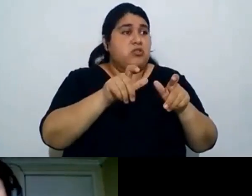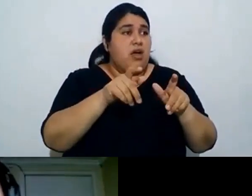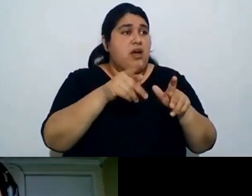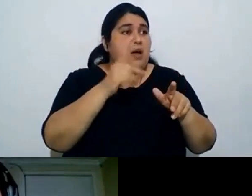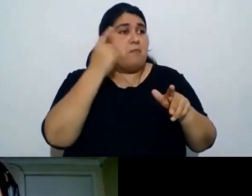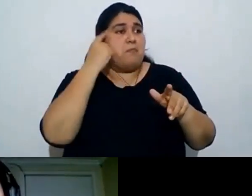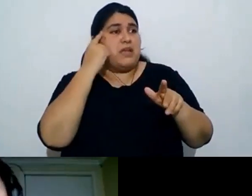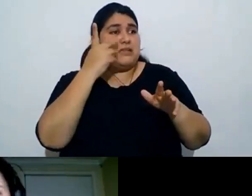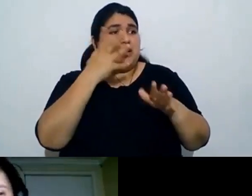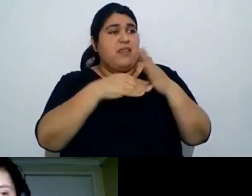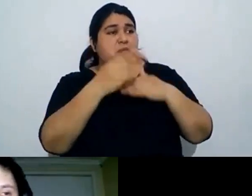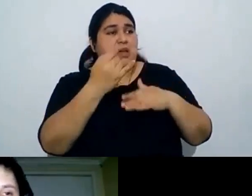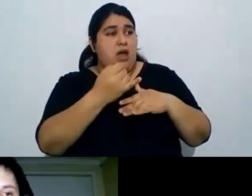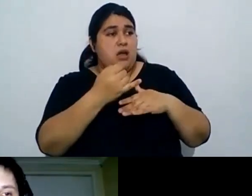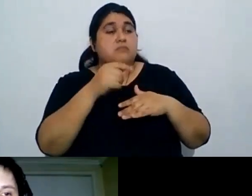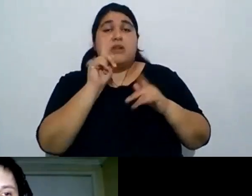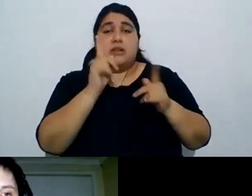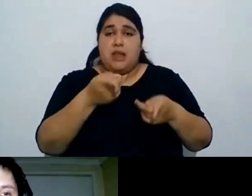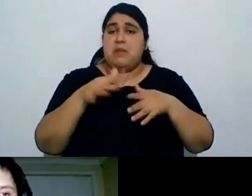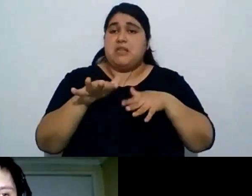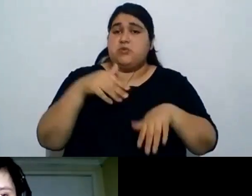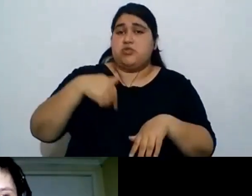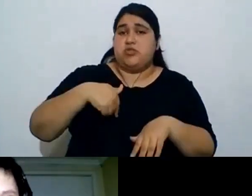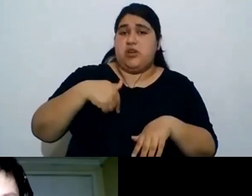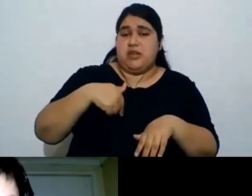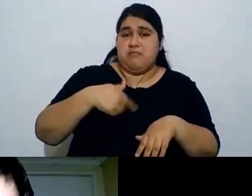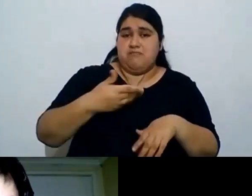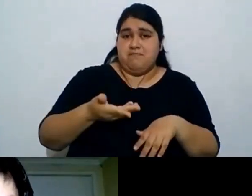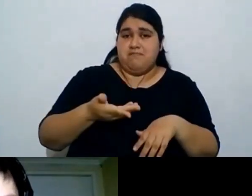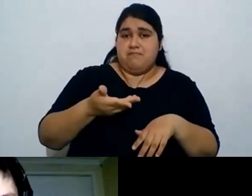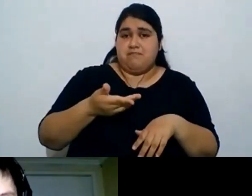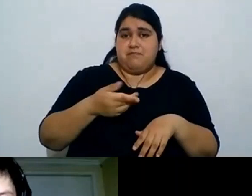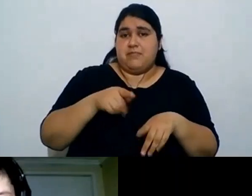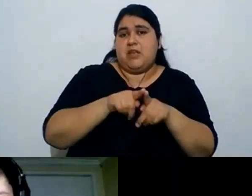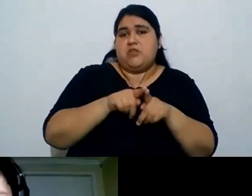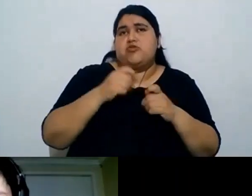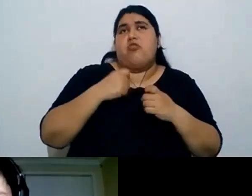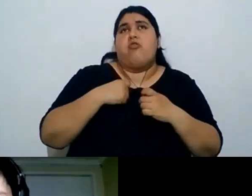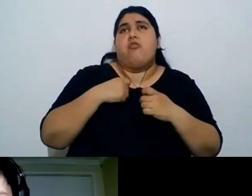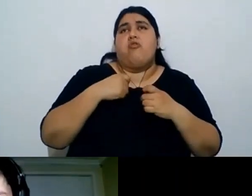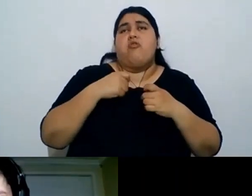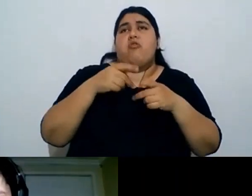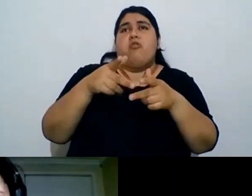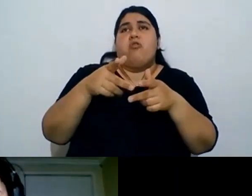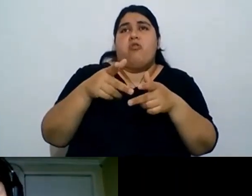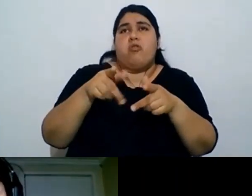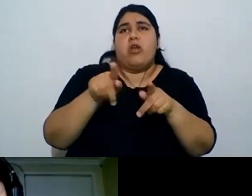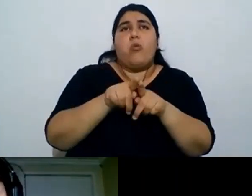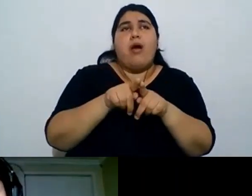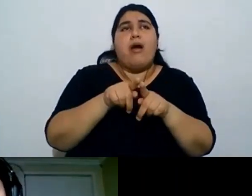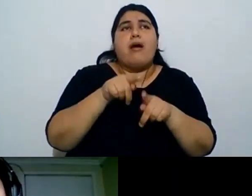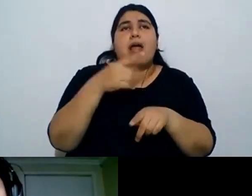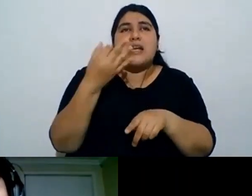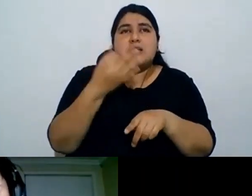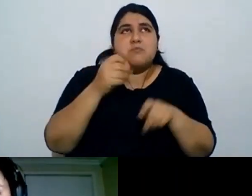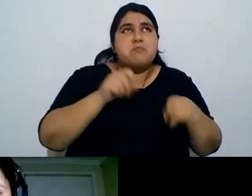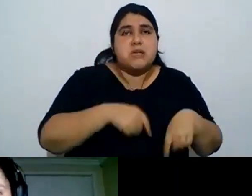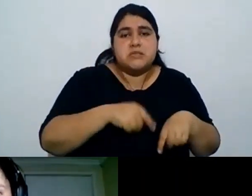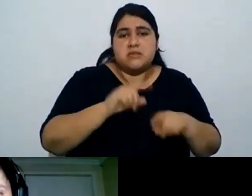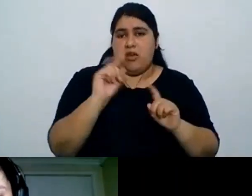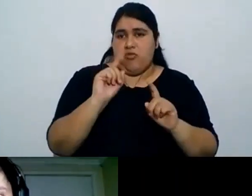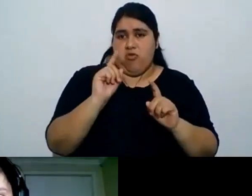es algo que también se vive acá. No es un, por así decirlo, una característica propia o algo